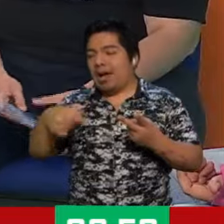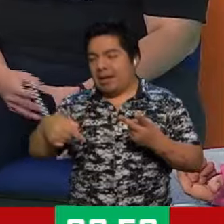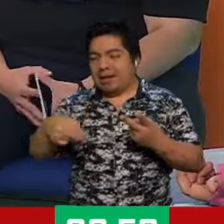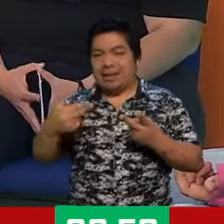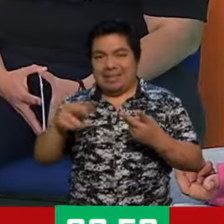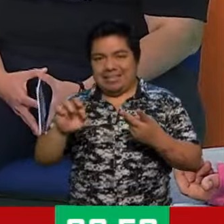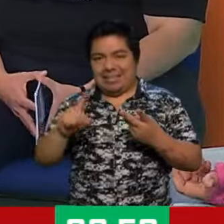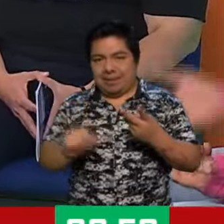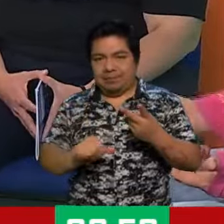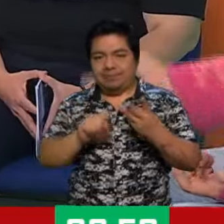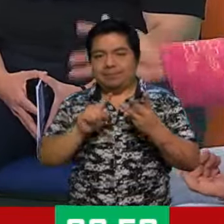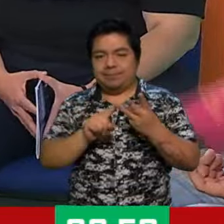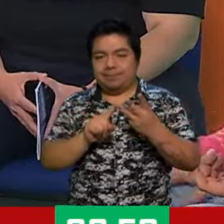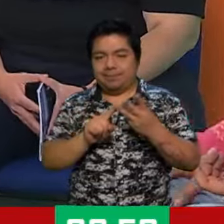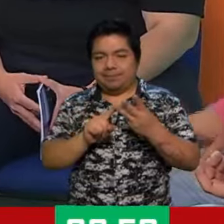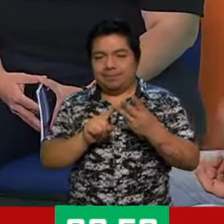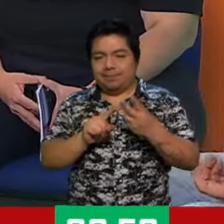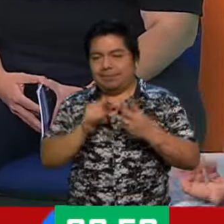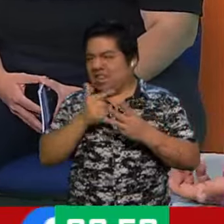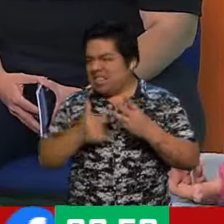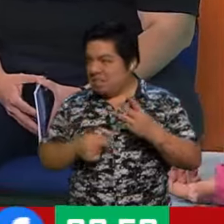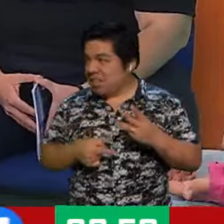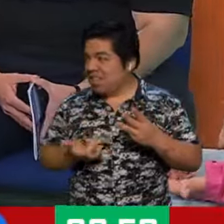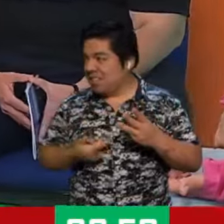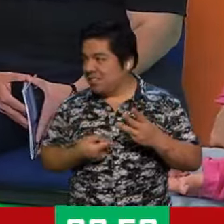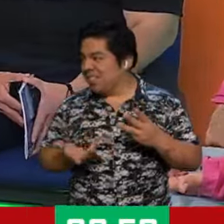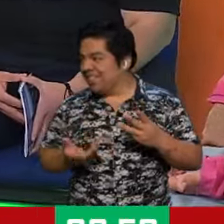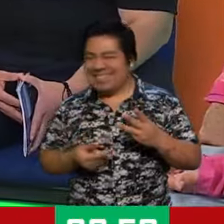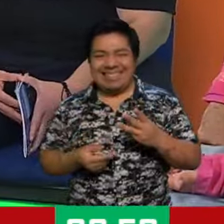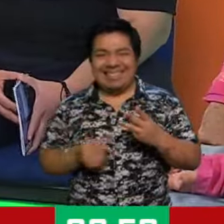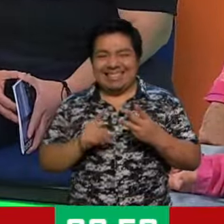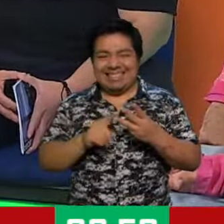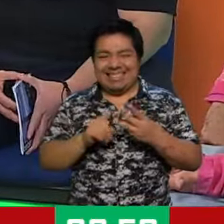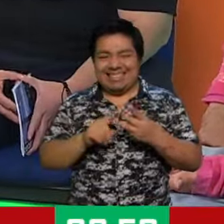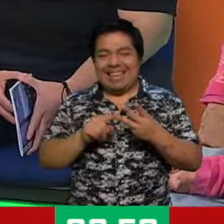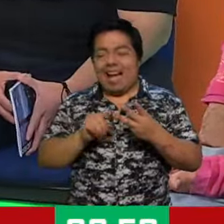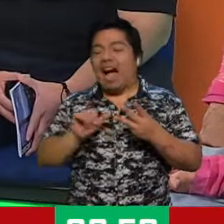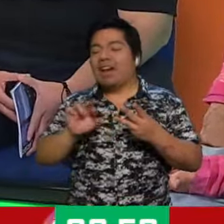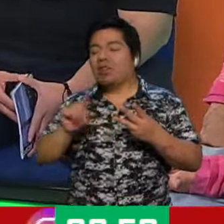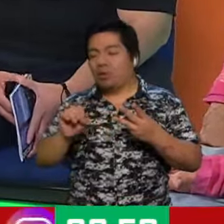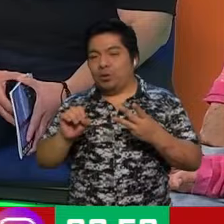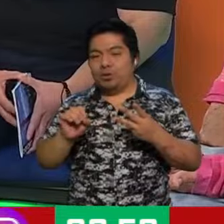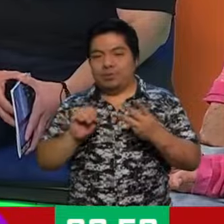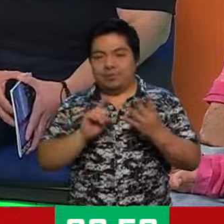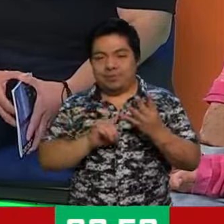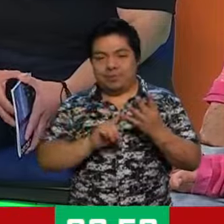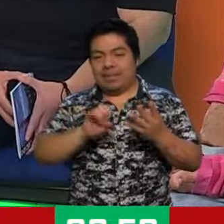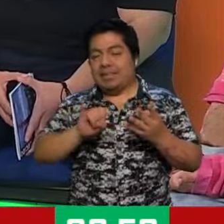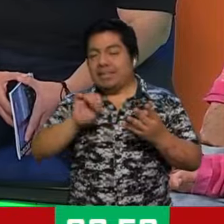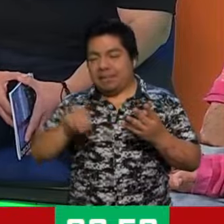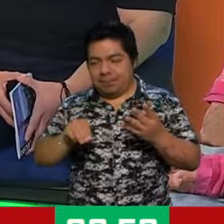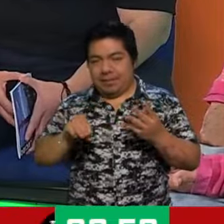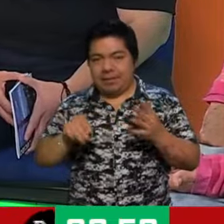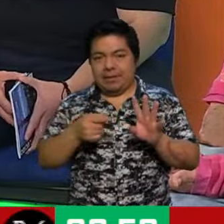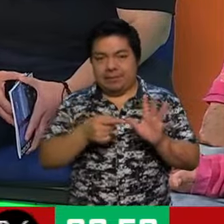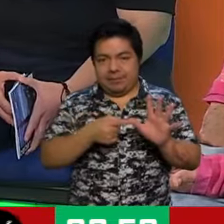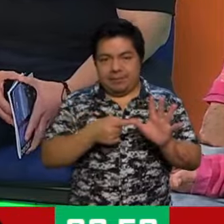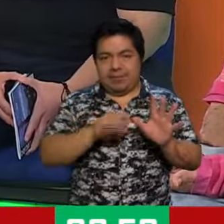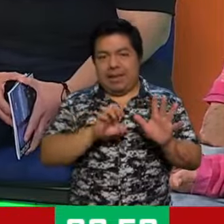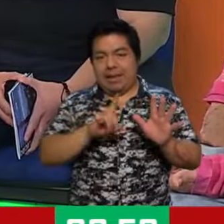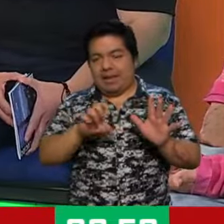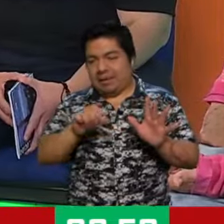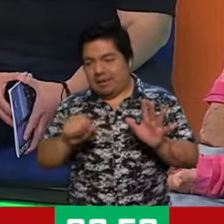Puros gracias. Que no estaban en la lista. Bueno, mi nombre es Arturo Ibarra. Mi nombre es Jim. Mi nombre es Elías,